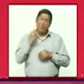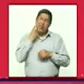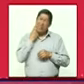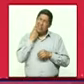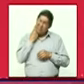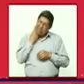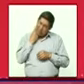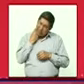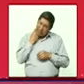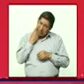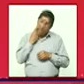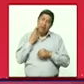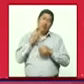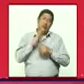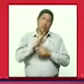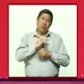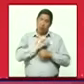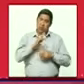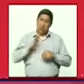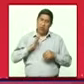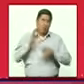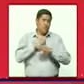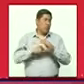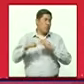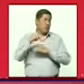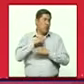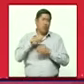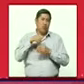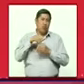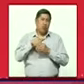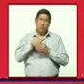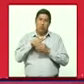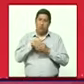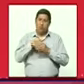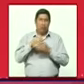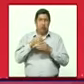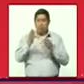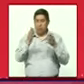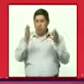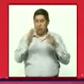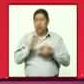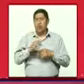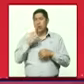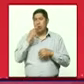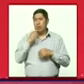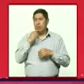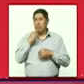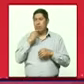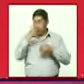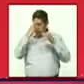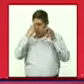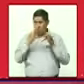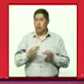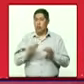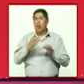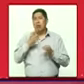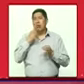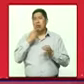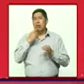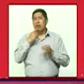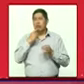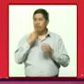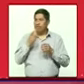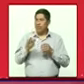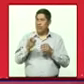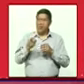pocos instantes desde el Tribunal Supremo Electoral, desde el Tribunal Supremo Electoral, se ha determinado y se ha calificado como un golpe a